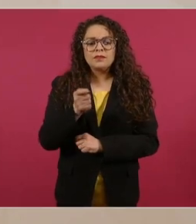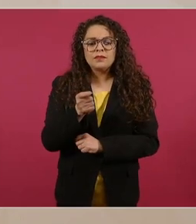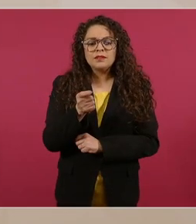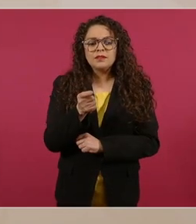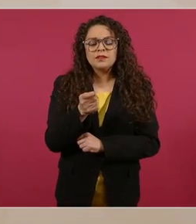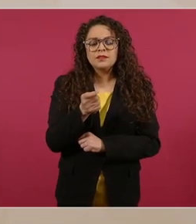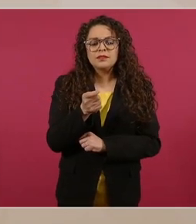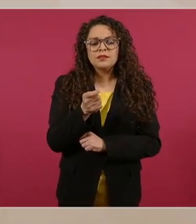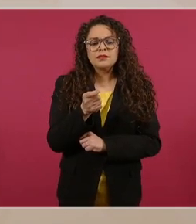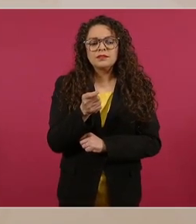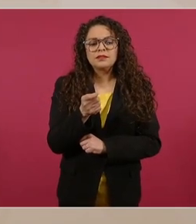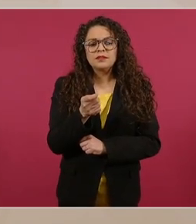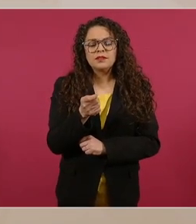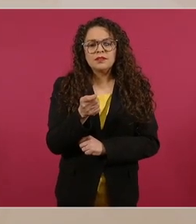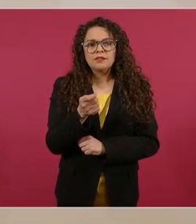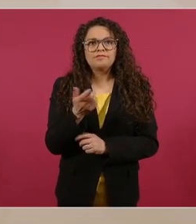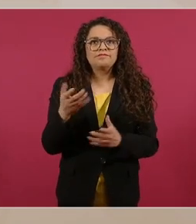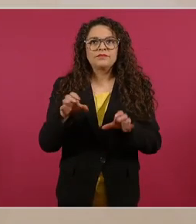ni con